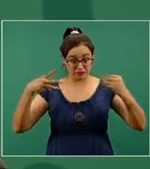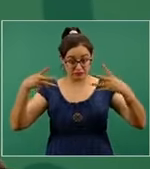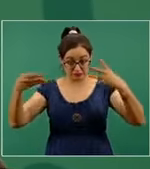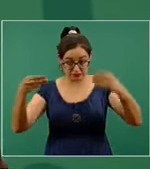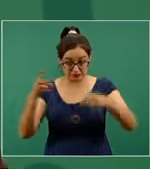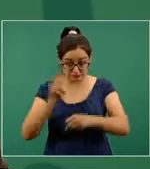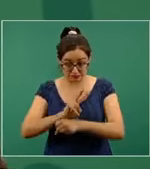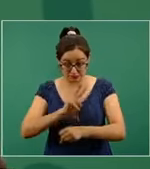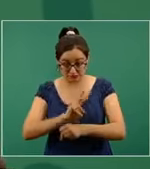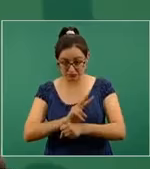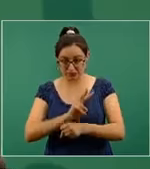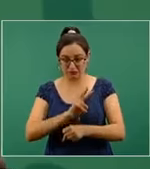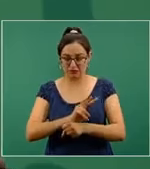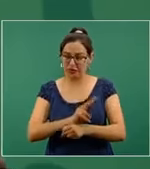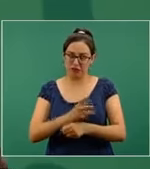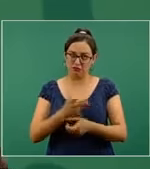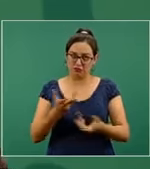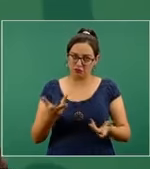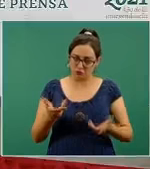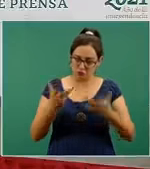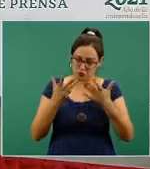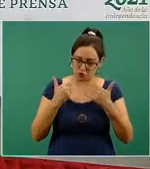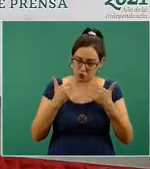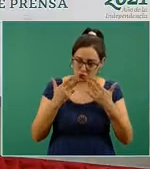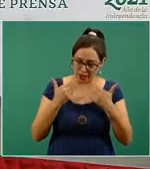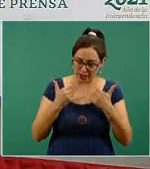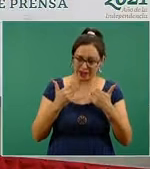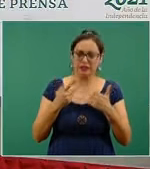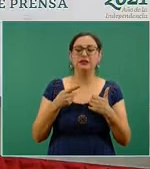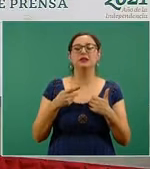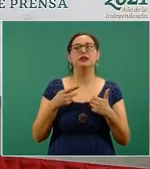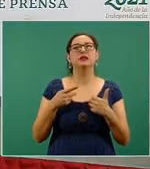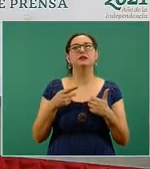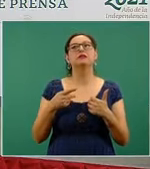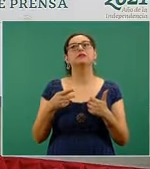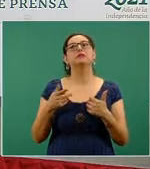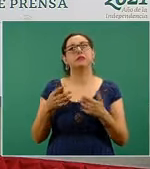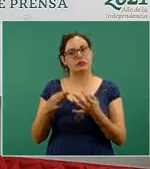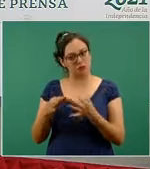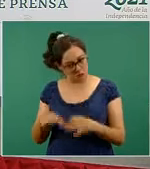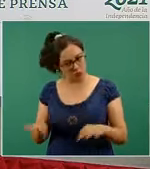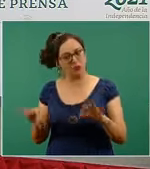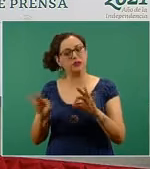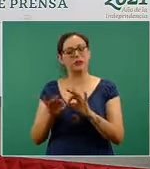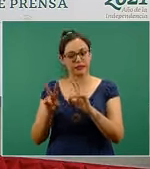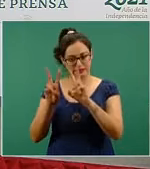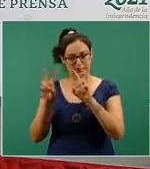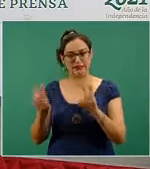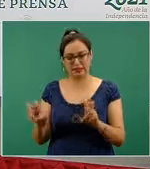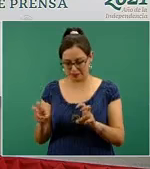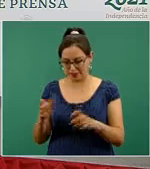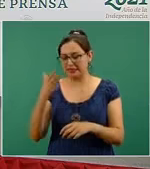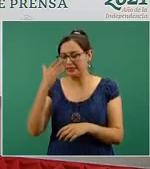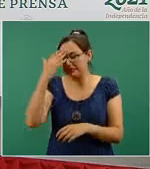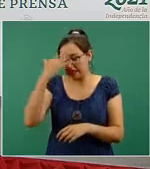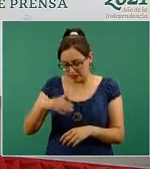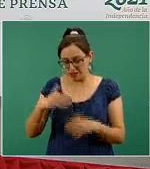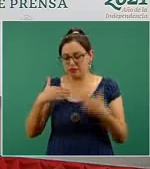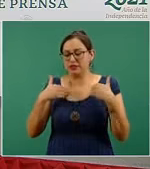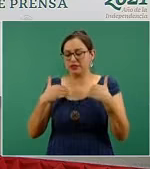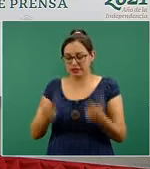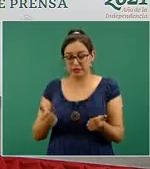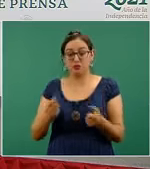tal. No es que no lo deberían de tener, son importantes. De hecho, estamos hablando de que existen epidemias y pandemias de